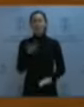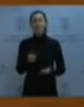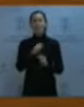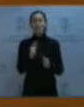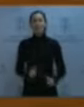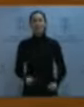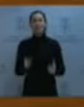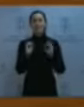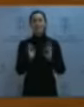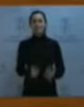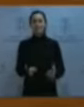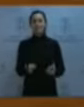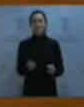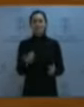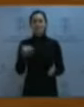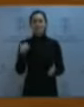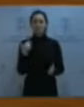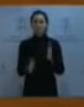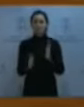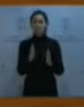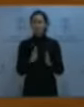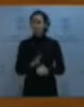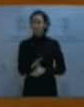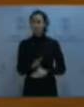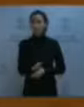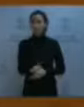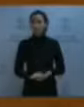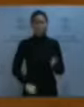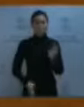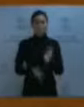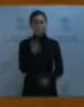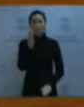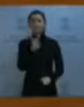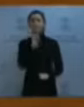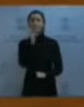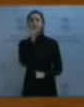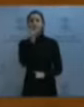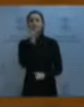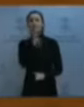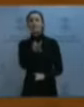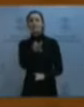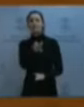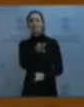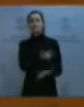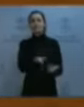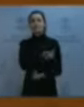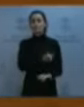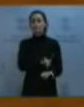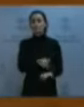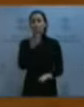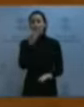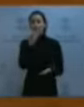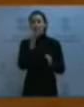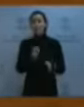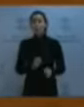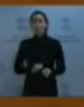presupuesto en aquel momento y necesita más inversión. El error de un país que está en crisis es pensar que si quito dinero de la